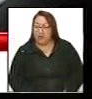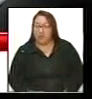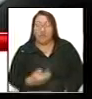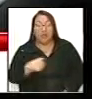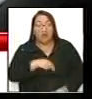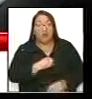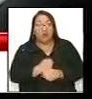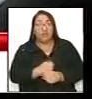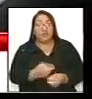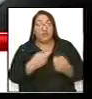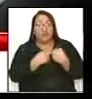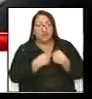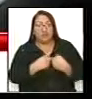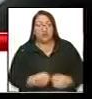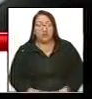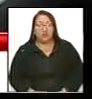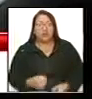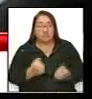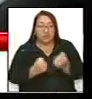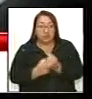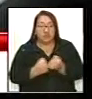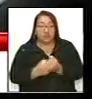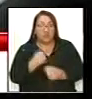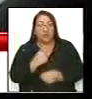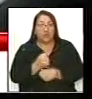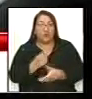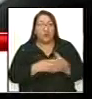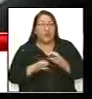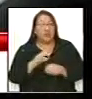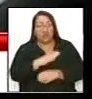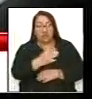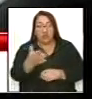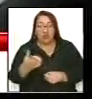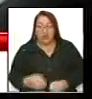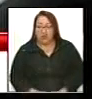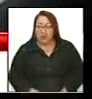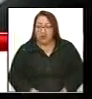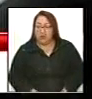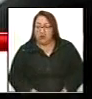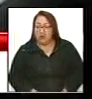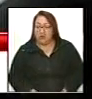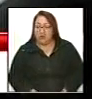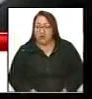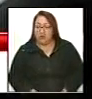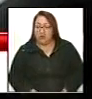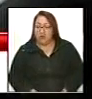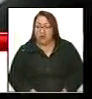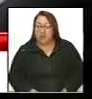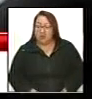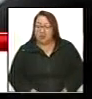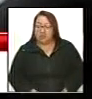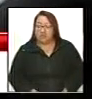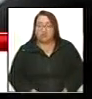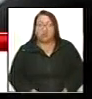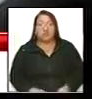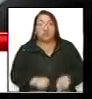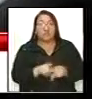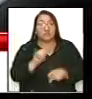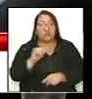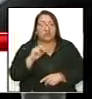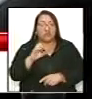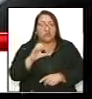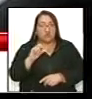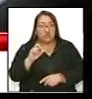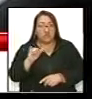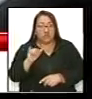rol de apoyo a la labor que realizan ustedes, sociedades de gestión y también el INDECOPI. Entonces,